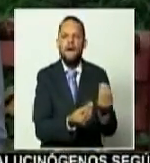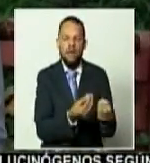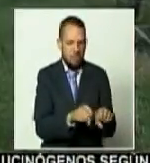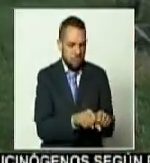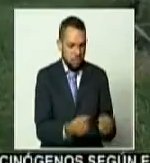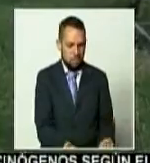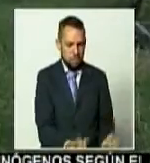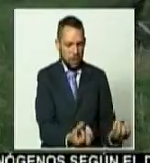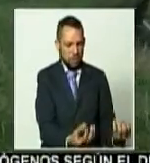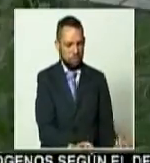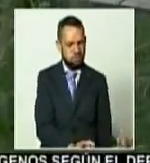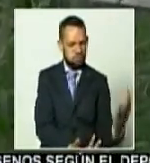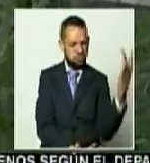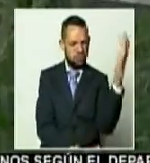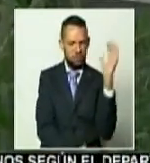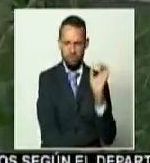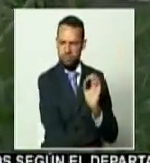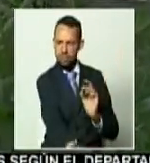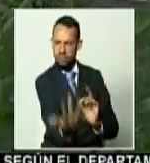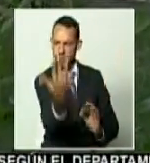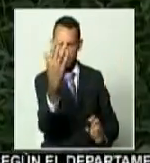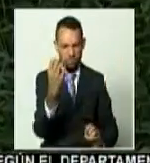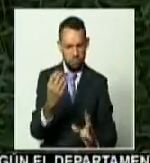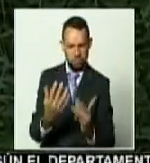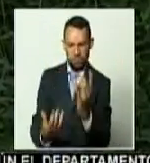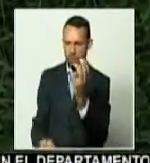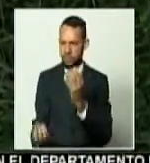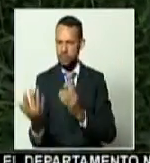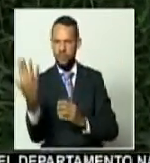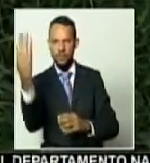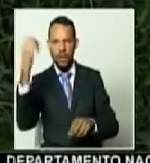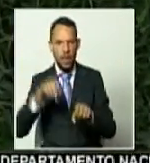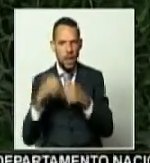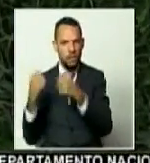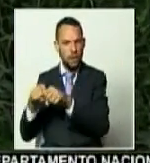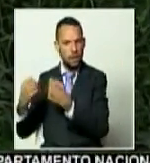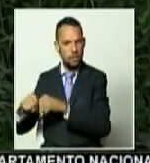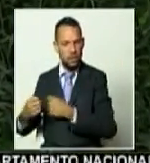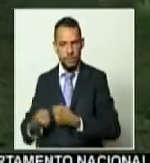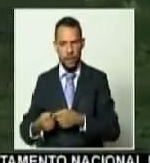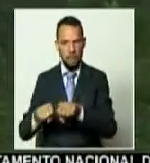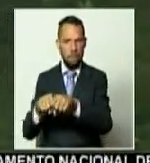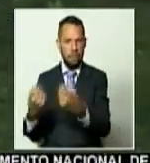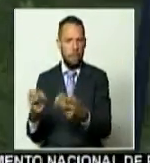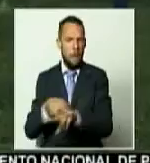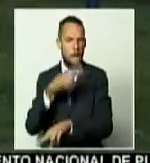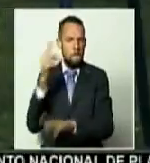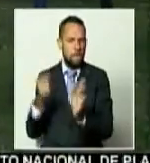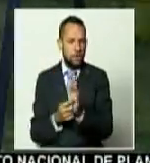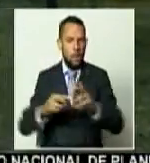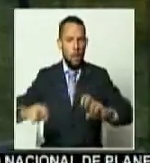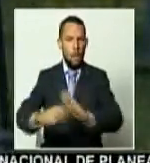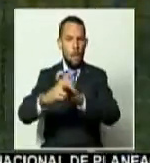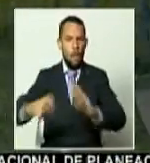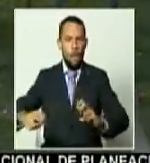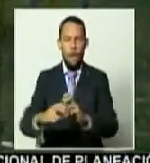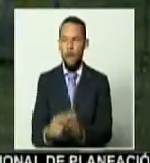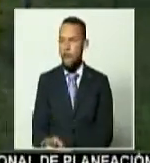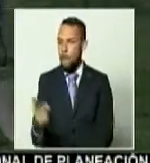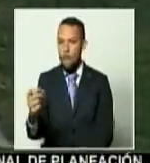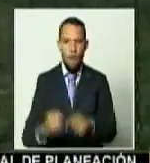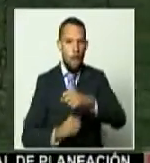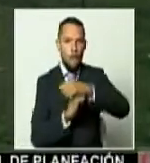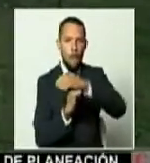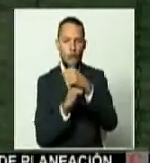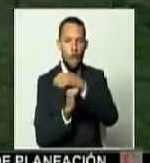maleza. La maleza se ha tomado gran parte del parque, las bancas en su mayoría están deterioradas, los juegos pocos son utilizados por los